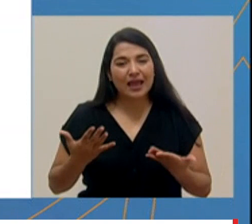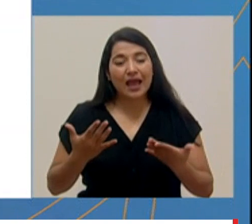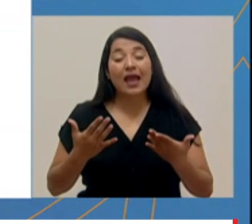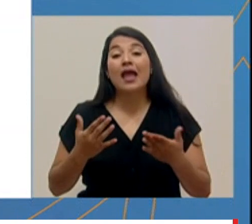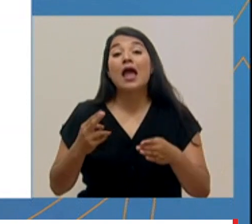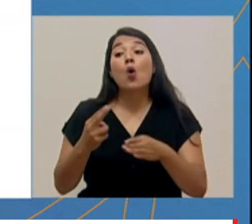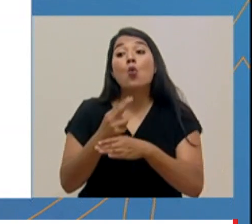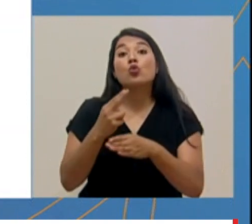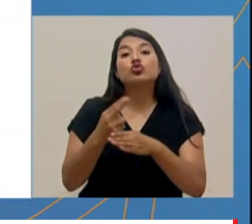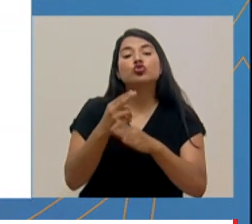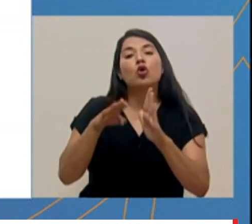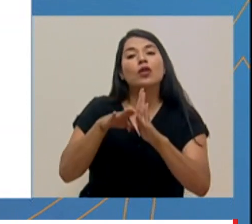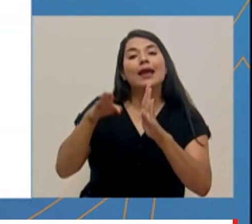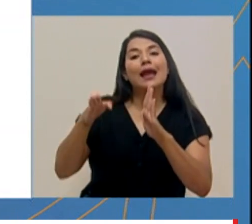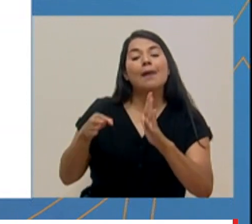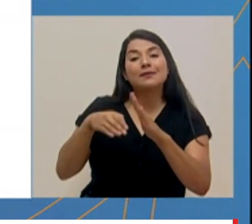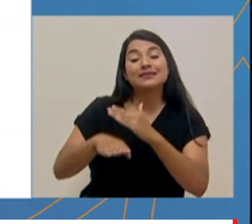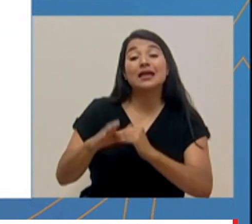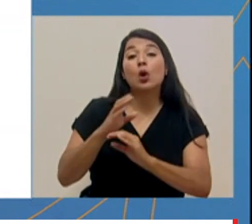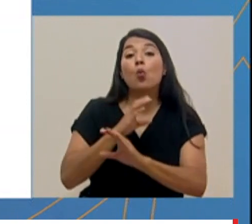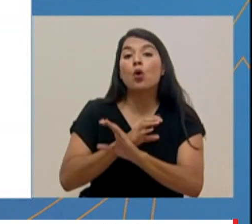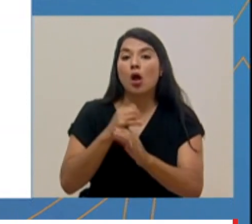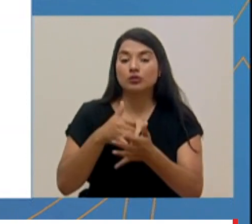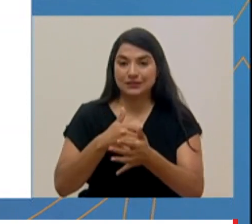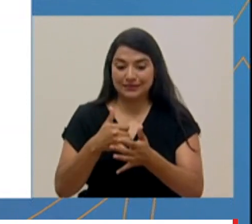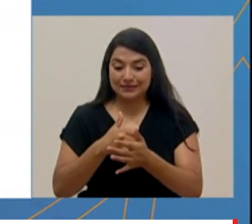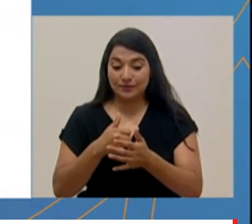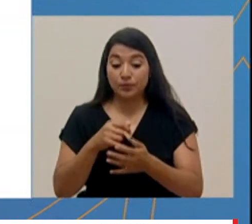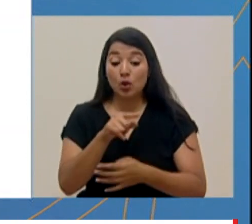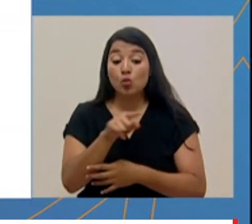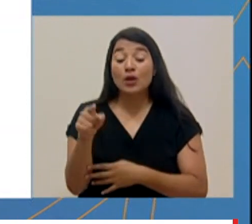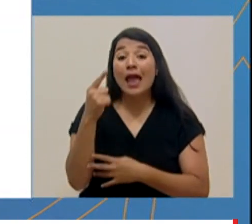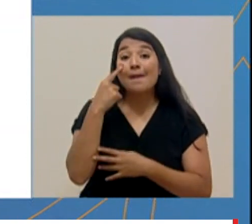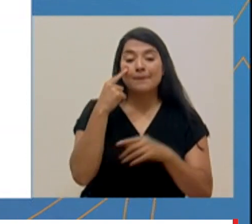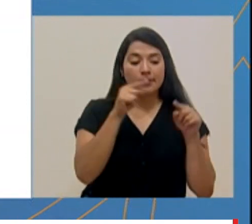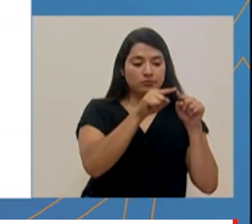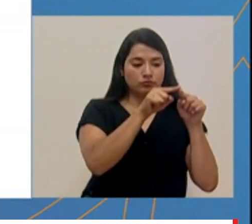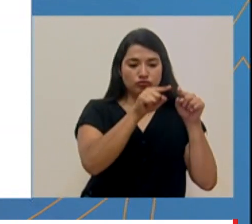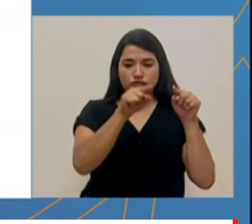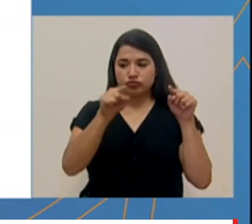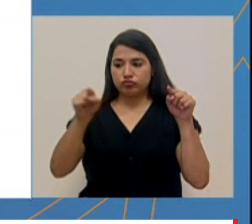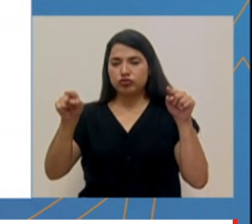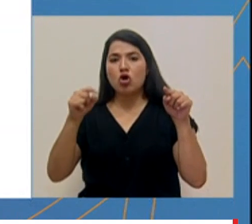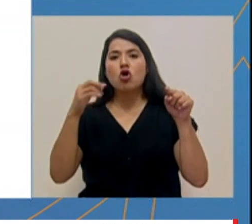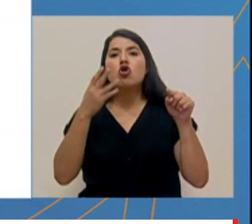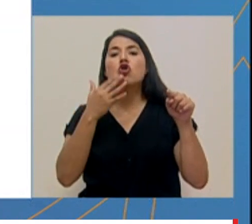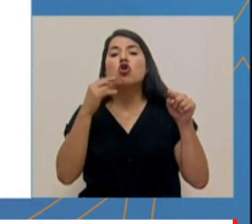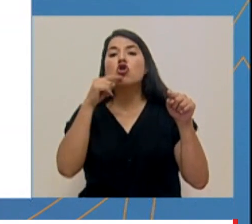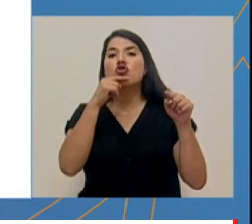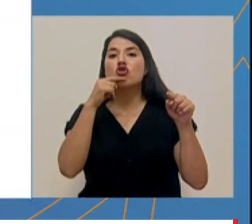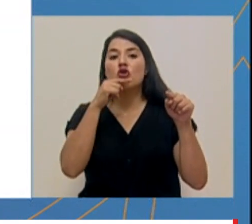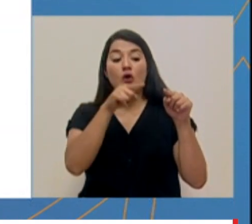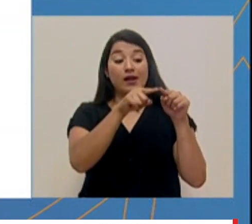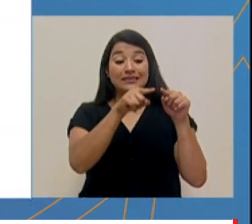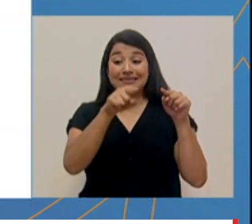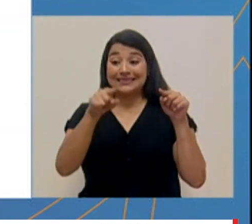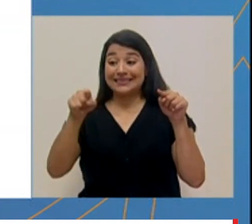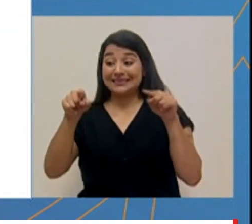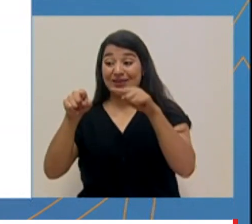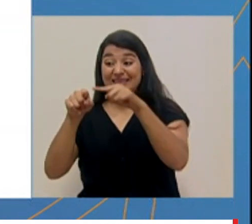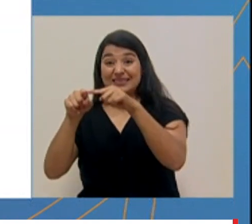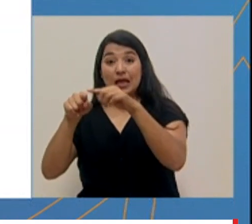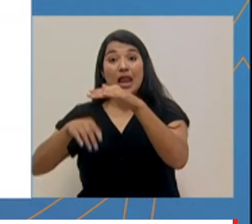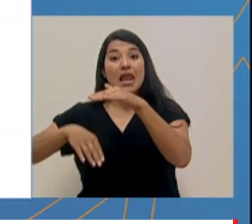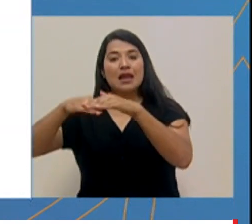las camas UCI. La línea roja que vemos ahí es el máximo límite de camas de